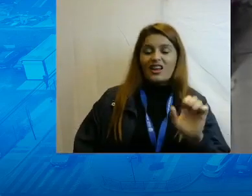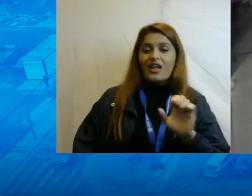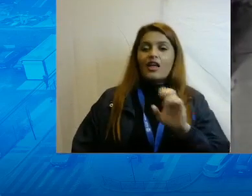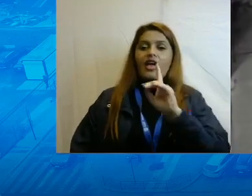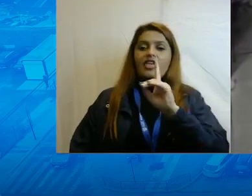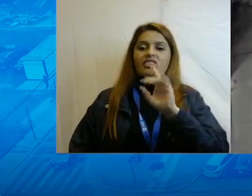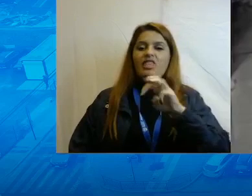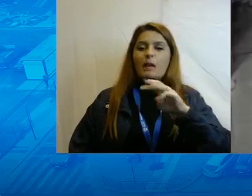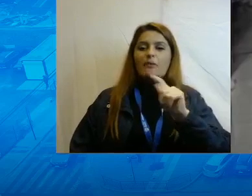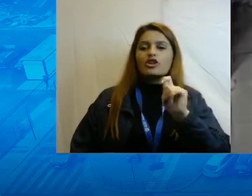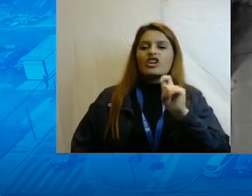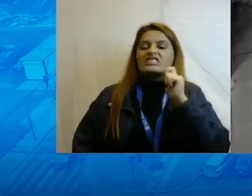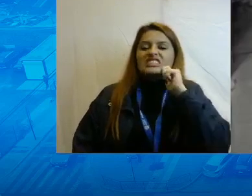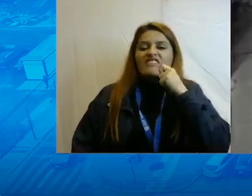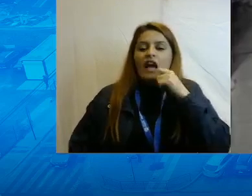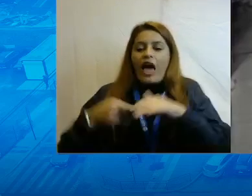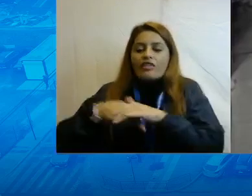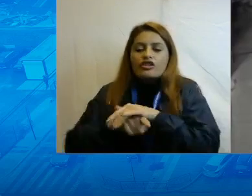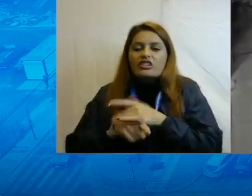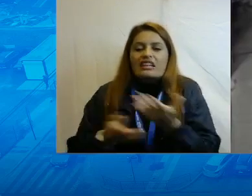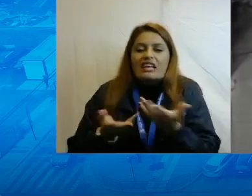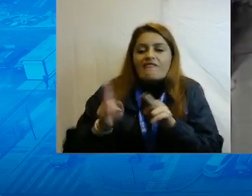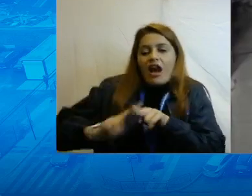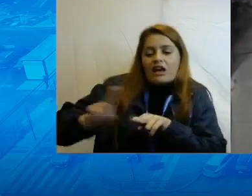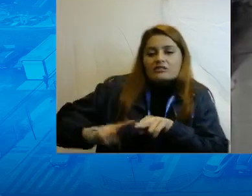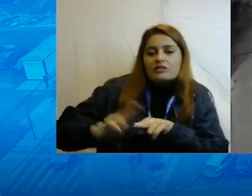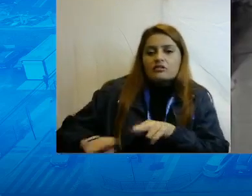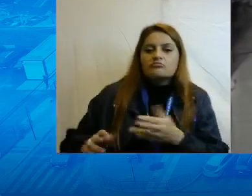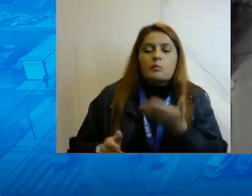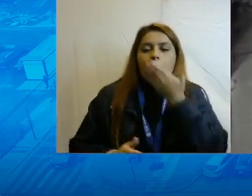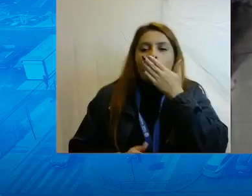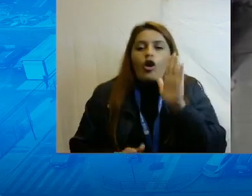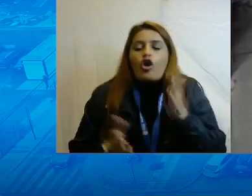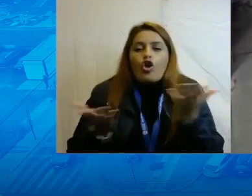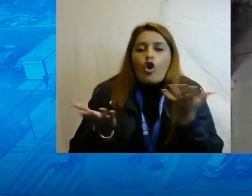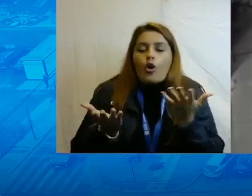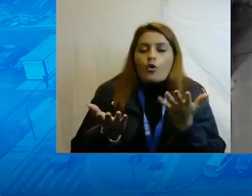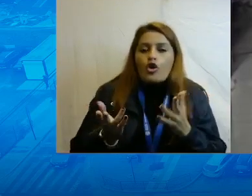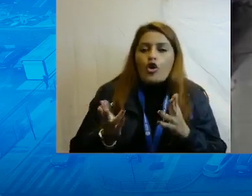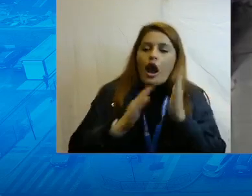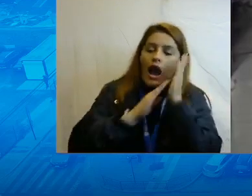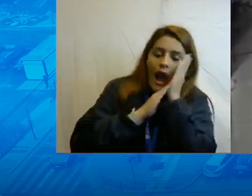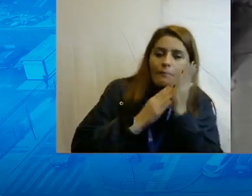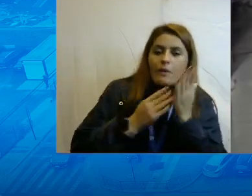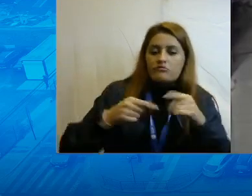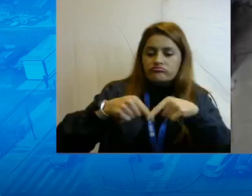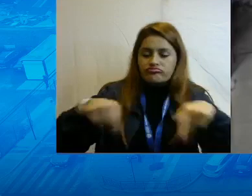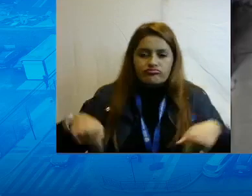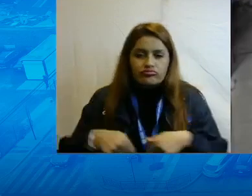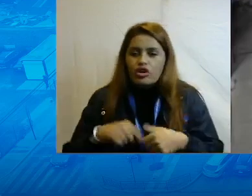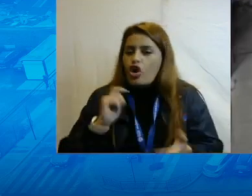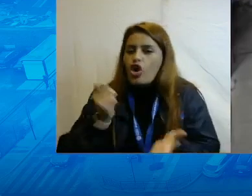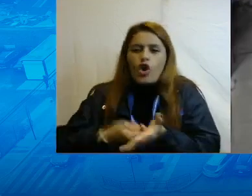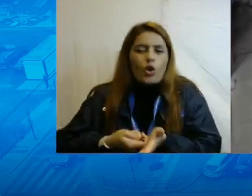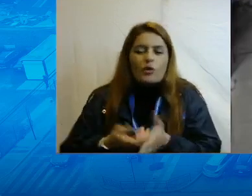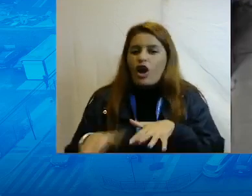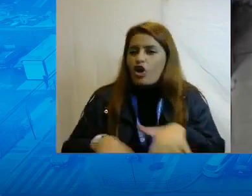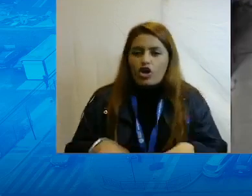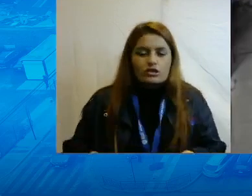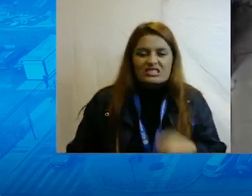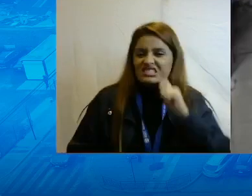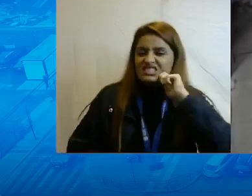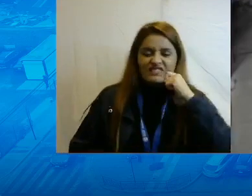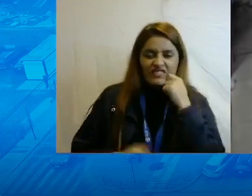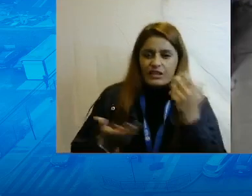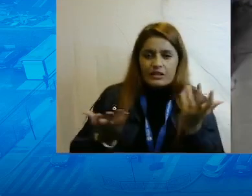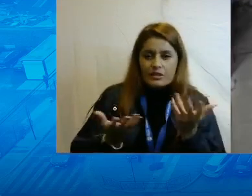consiste el proyecto, ya sea mejoramiento de la infraestructura, de sus canchas, de sus camas, compra de implemento,